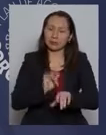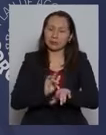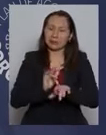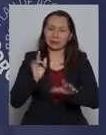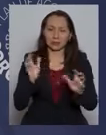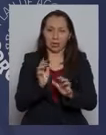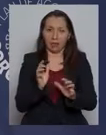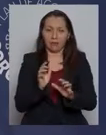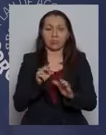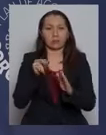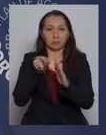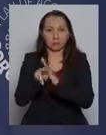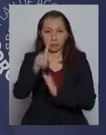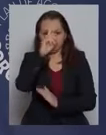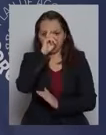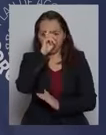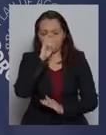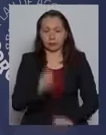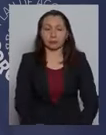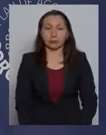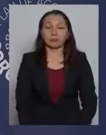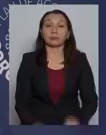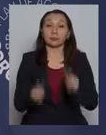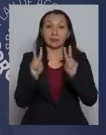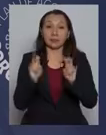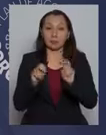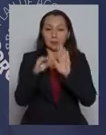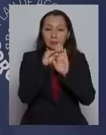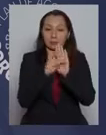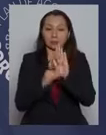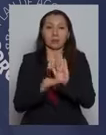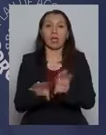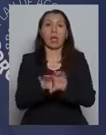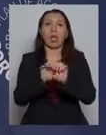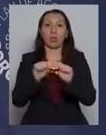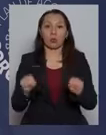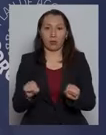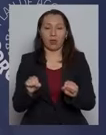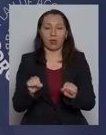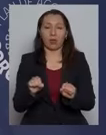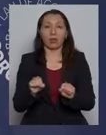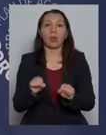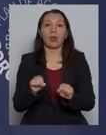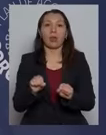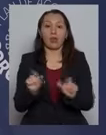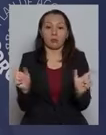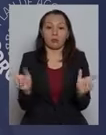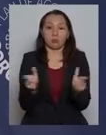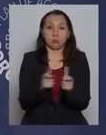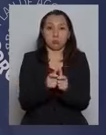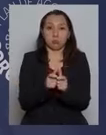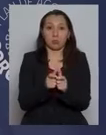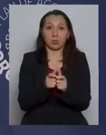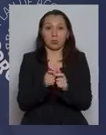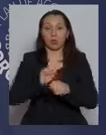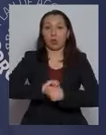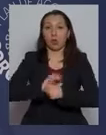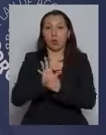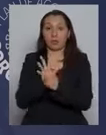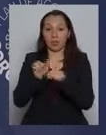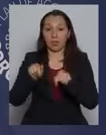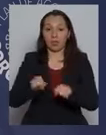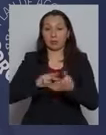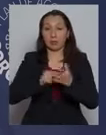crítico. En relación a las medidas acordadas en el Comité de Coronavirus por